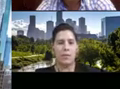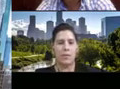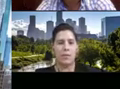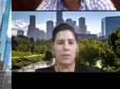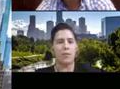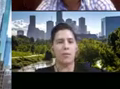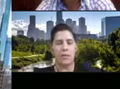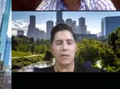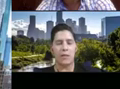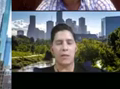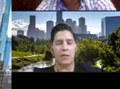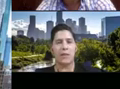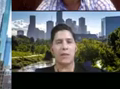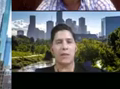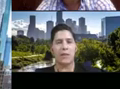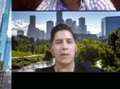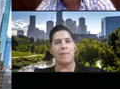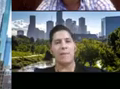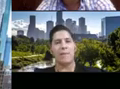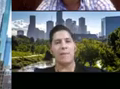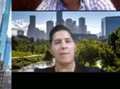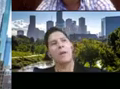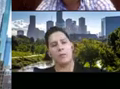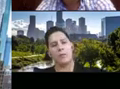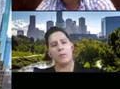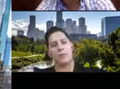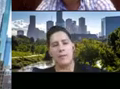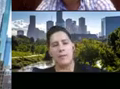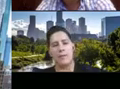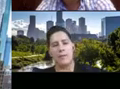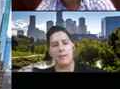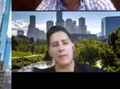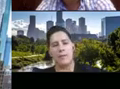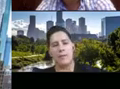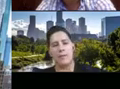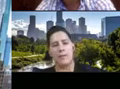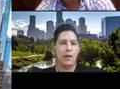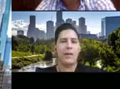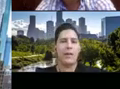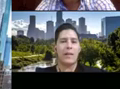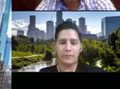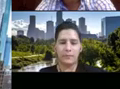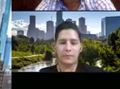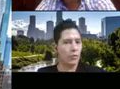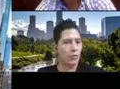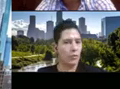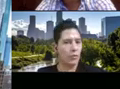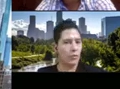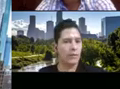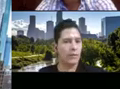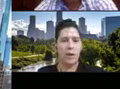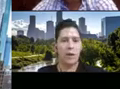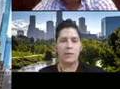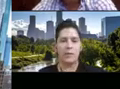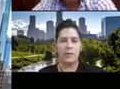podemos llegar a través de él con nuestro sistema de trenes ligeros, que es el sistema de Light Rail. Nos cuesta